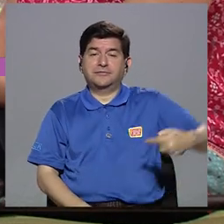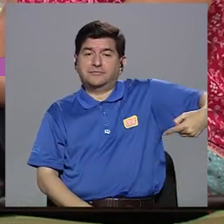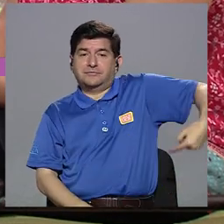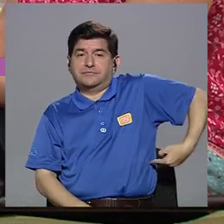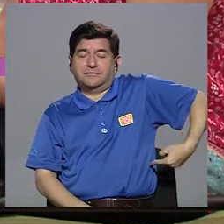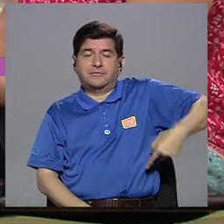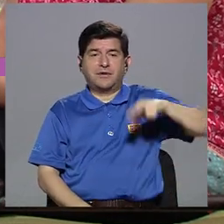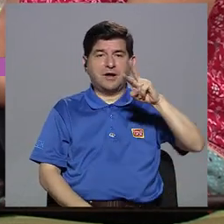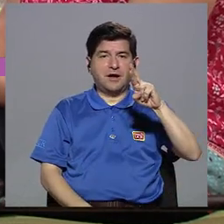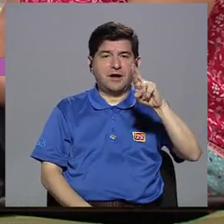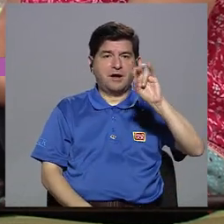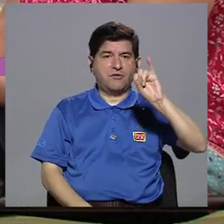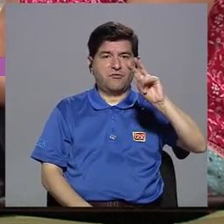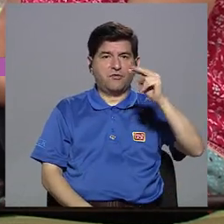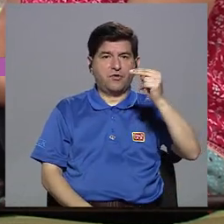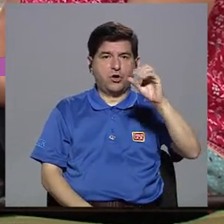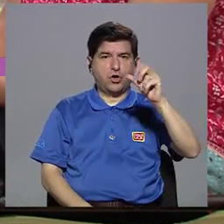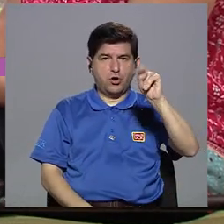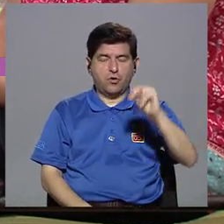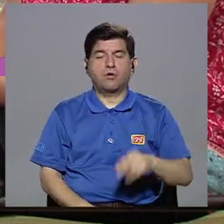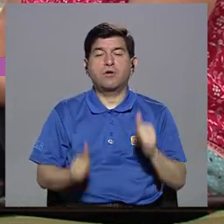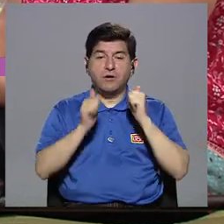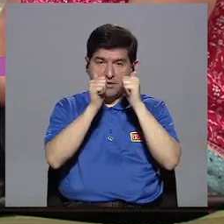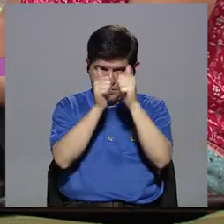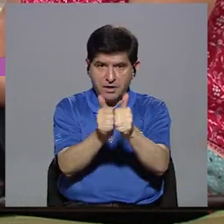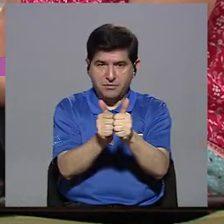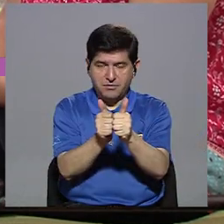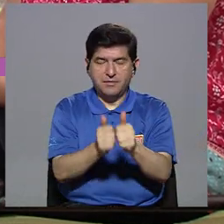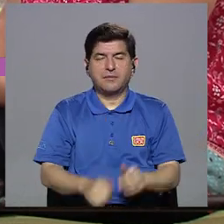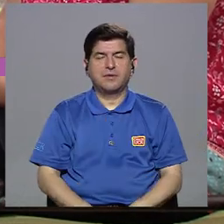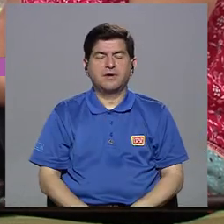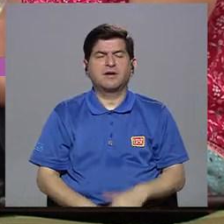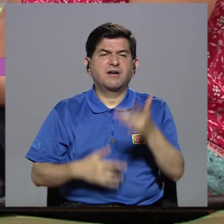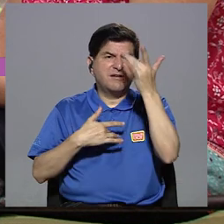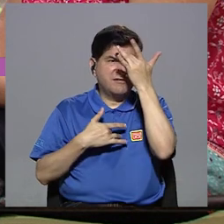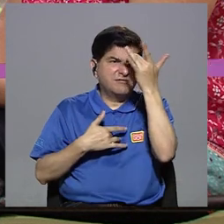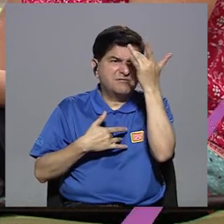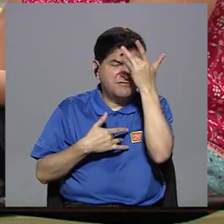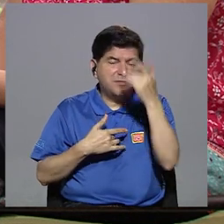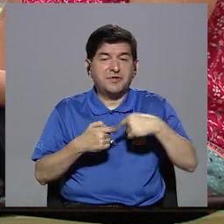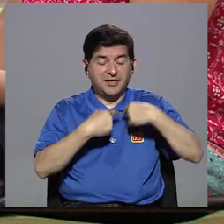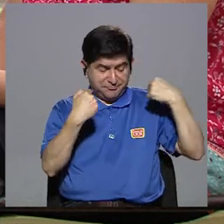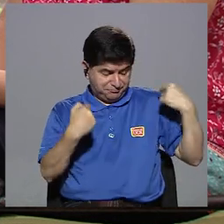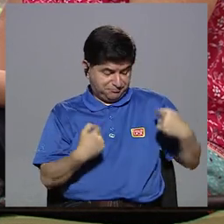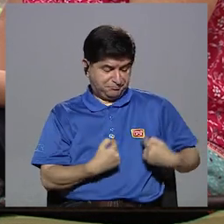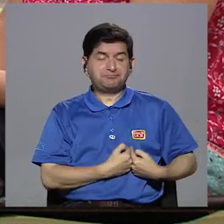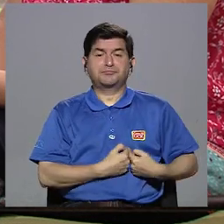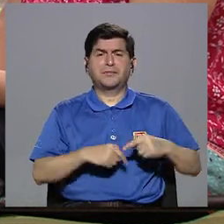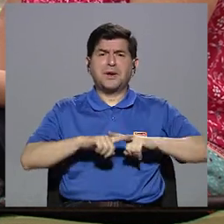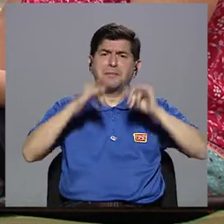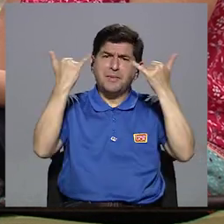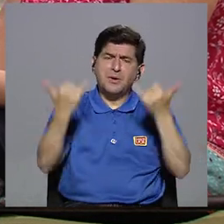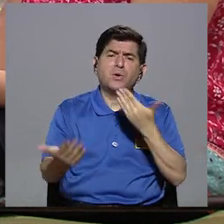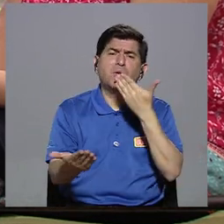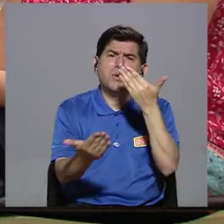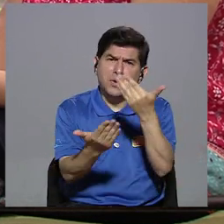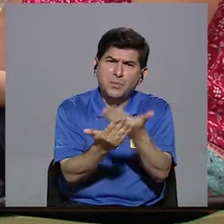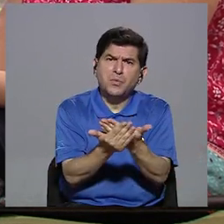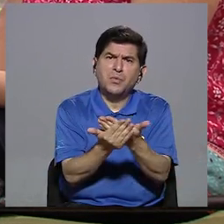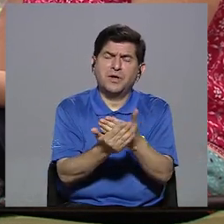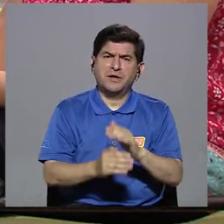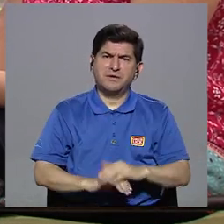riñón ahora que además se acompañan más de enfermedades del corazón pero ahora hay